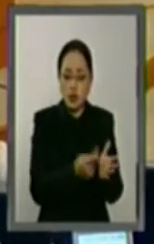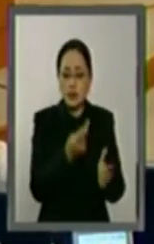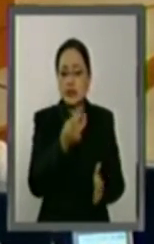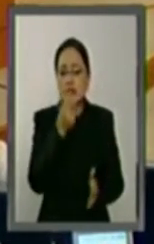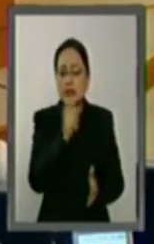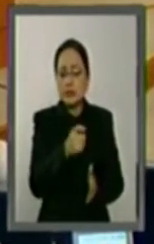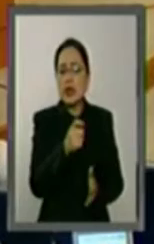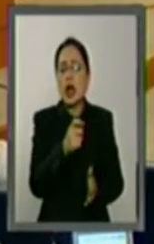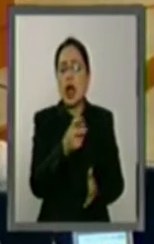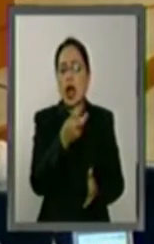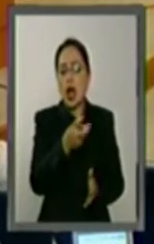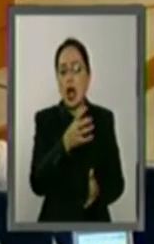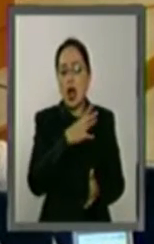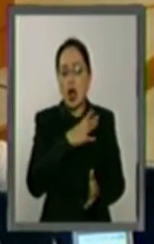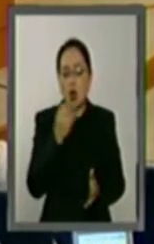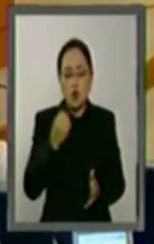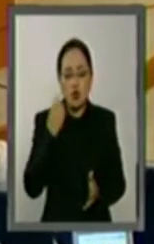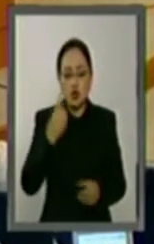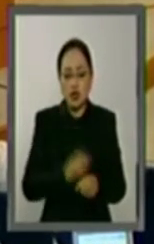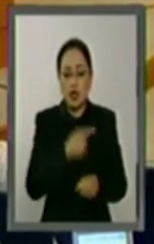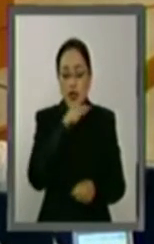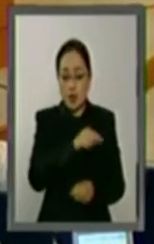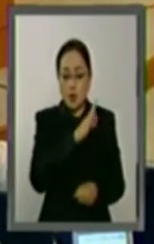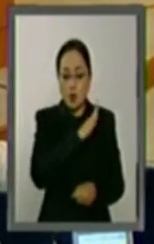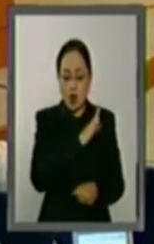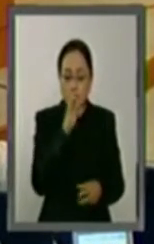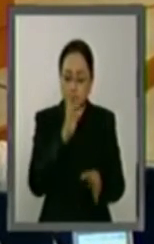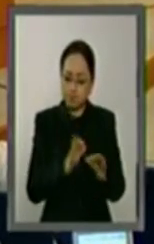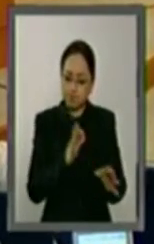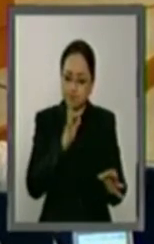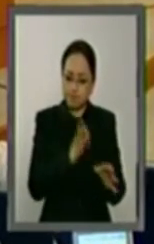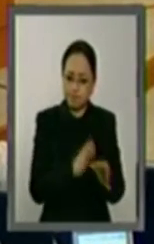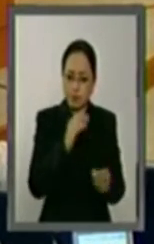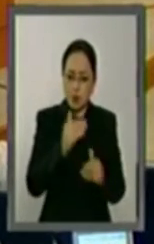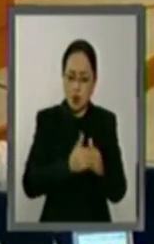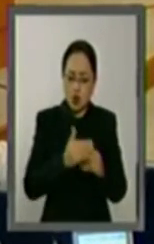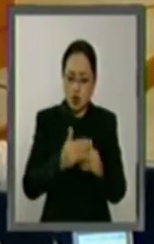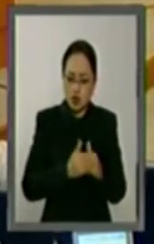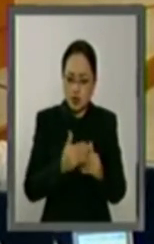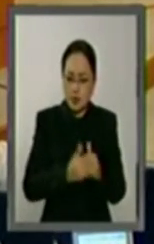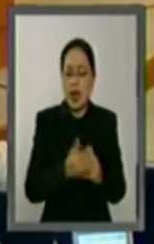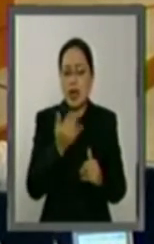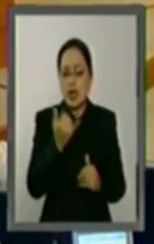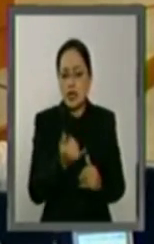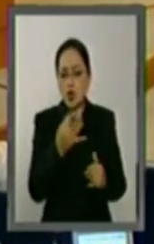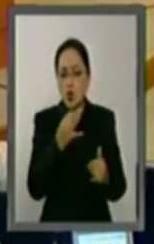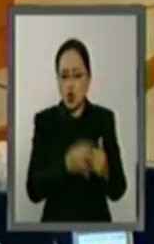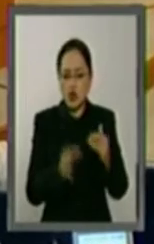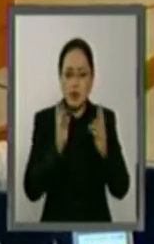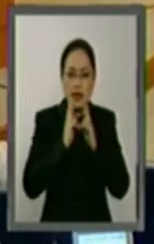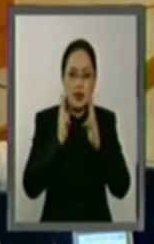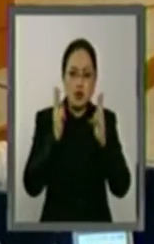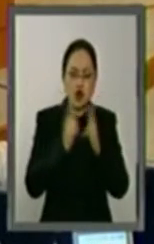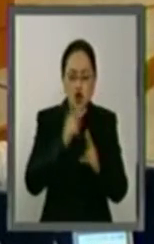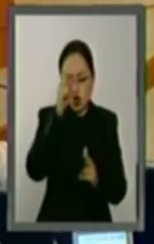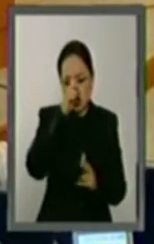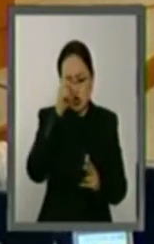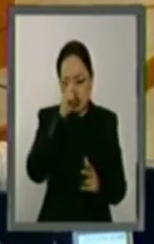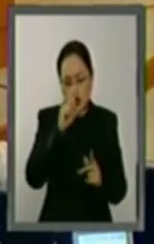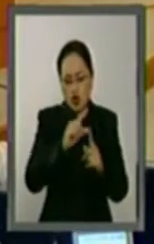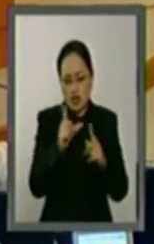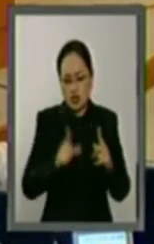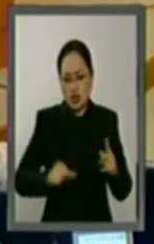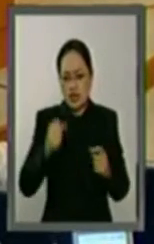otorgando la posibilidad que pueda ya concurrir a la próxima y última reunión del Consejo Nacional de